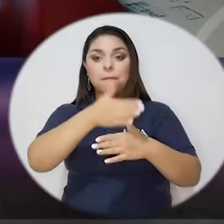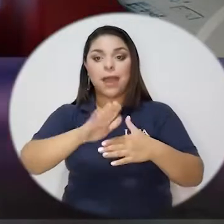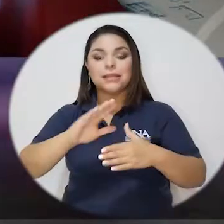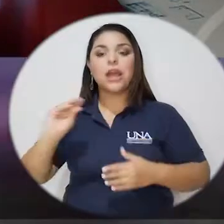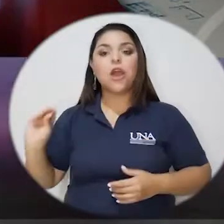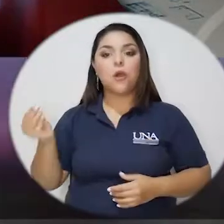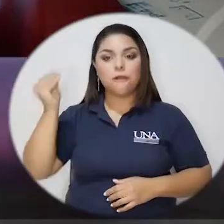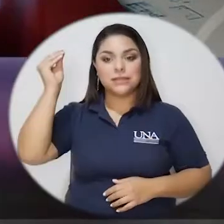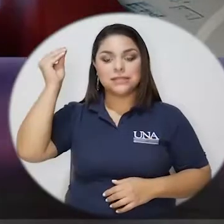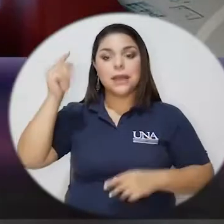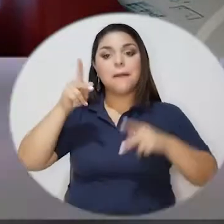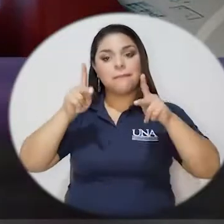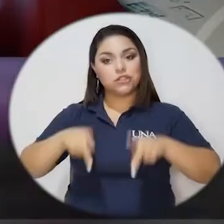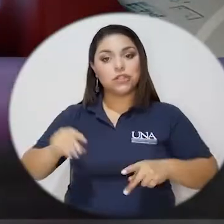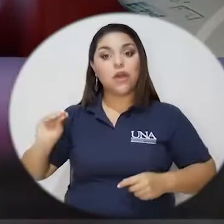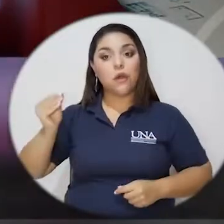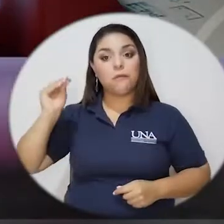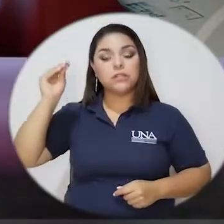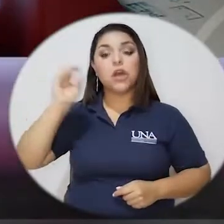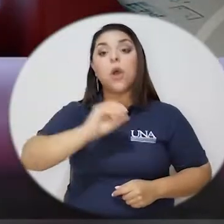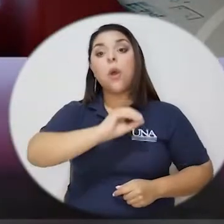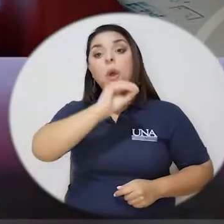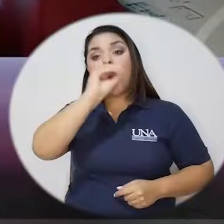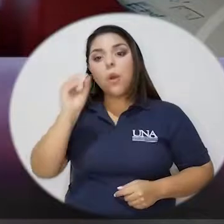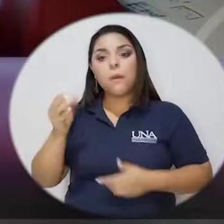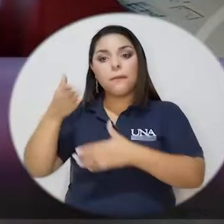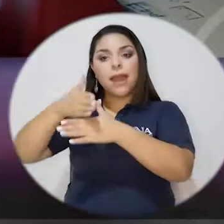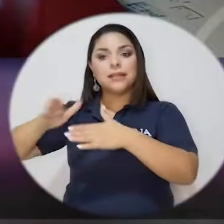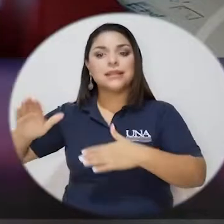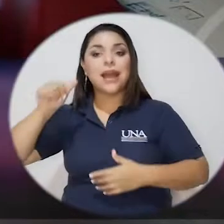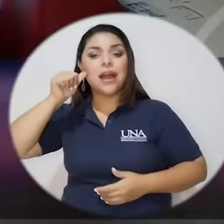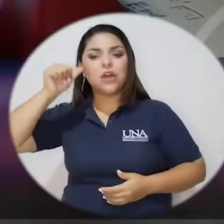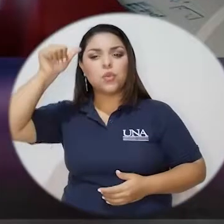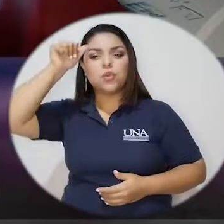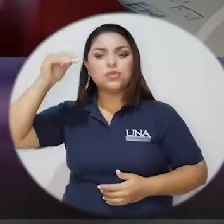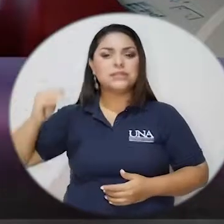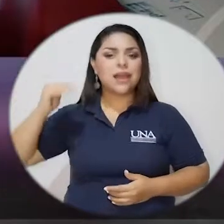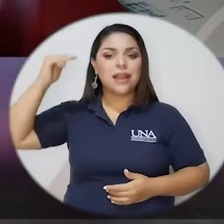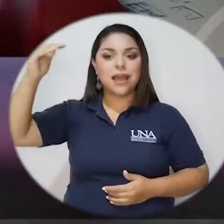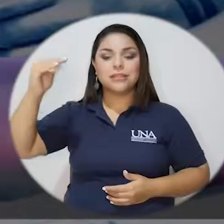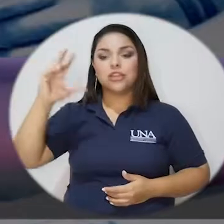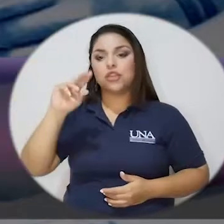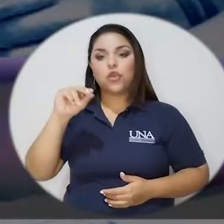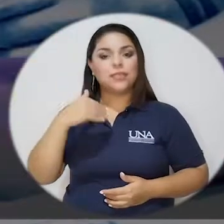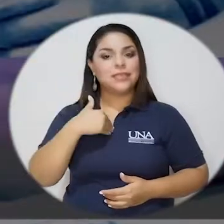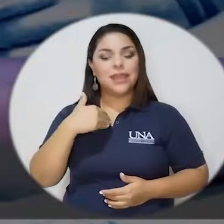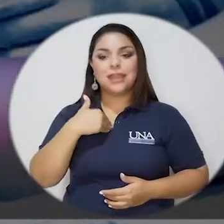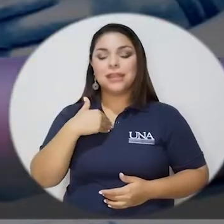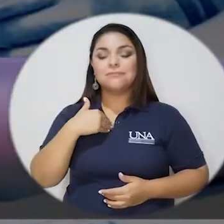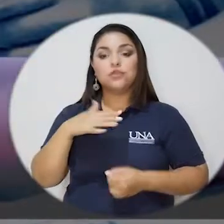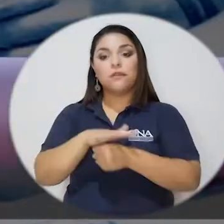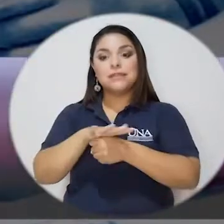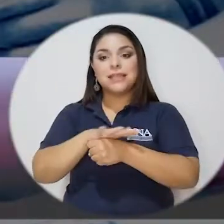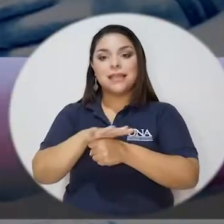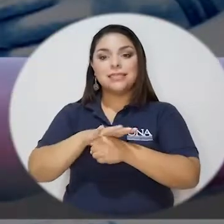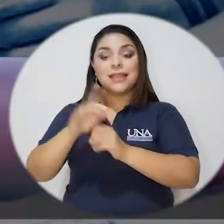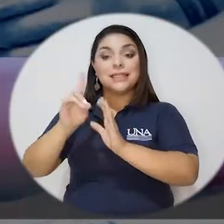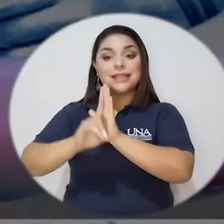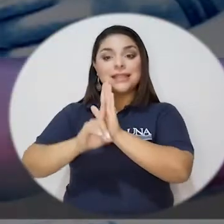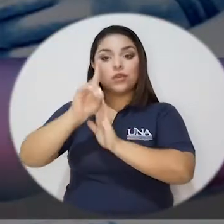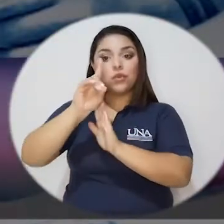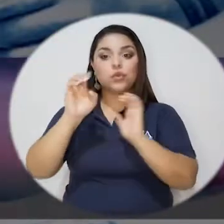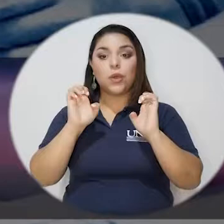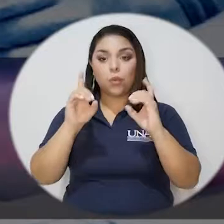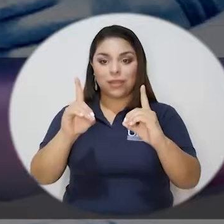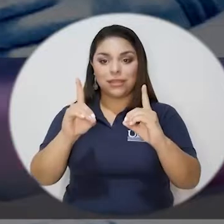son jóvenes, son personas jóvenes o personas muy adultas que no tienen suficiente desarrollo educativo.